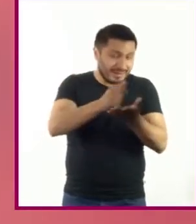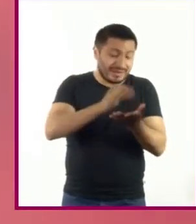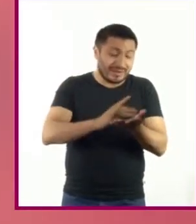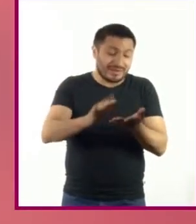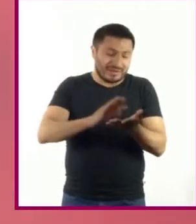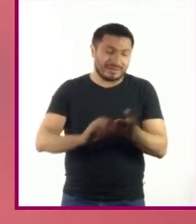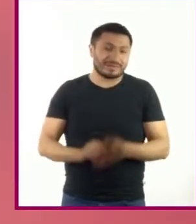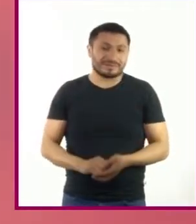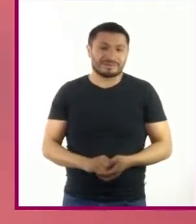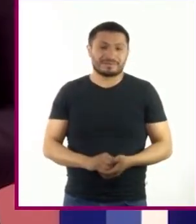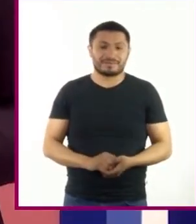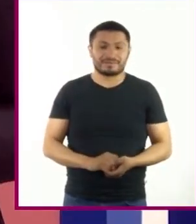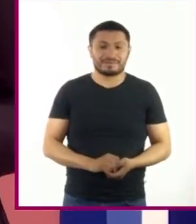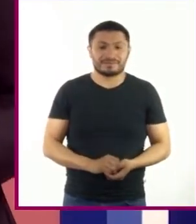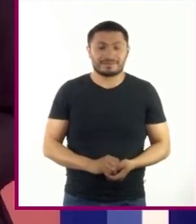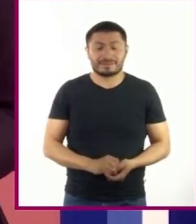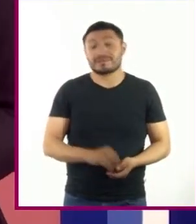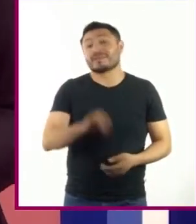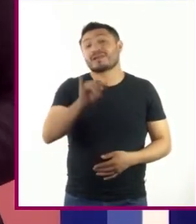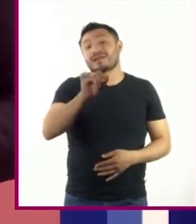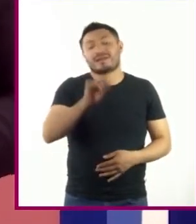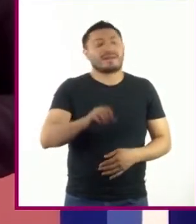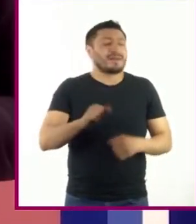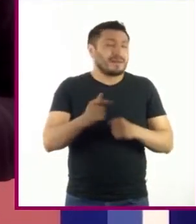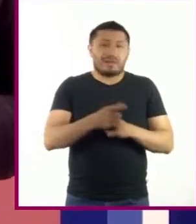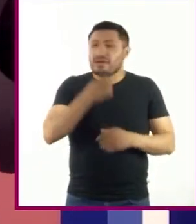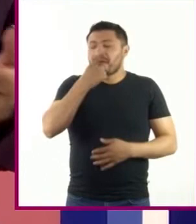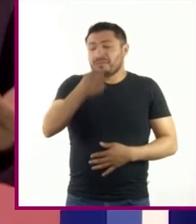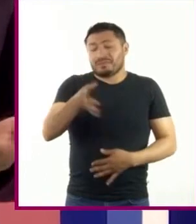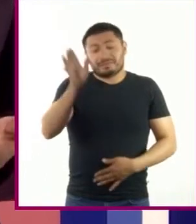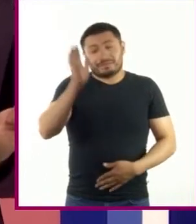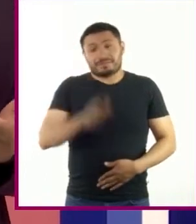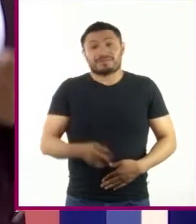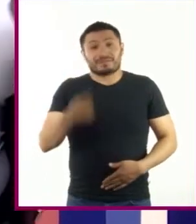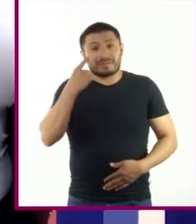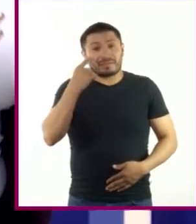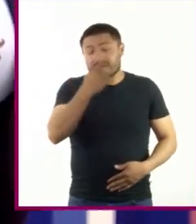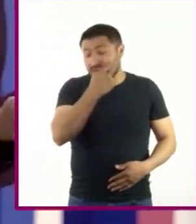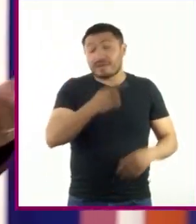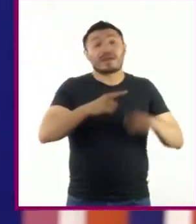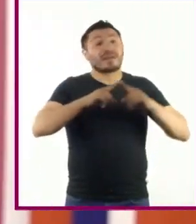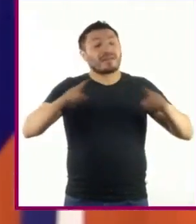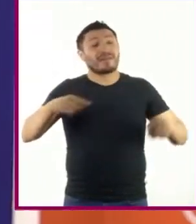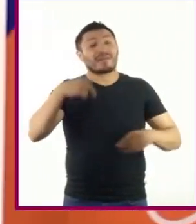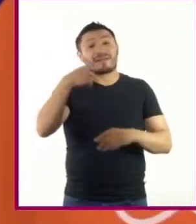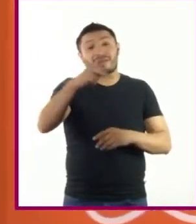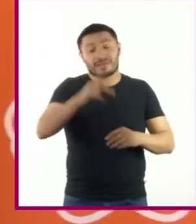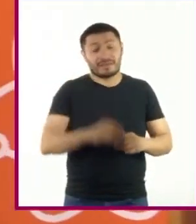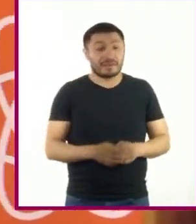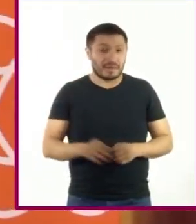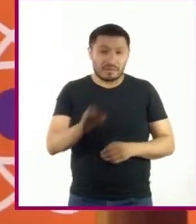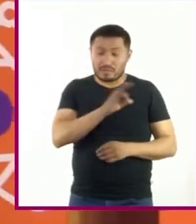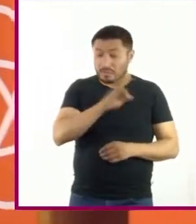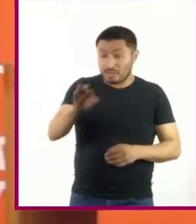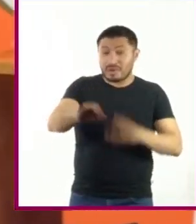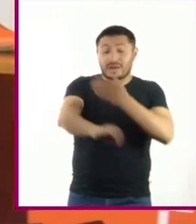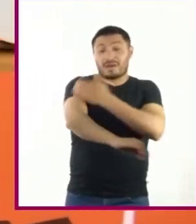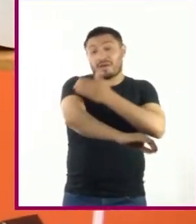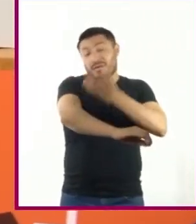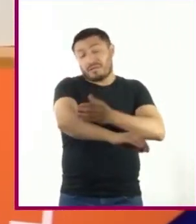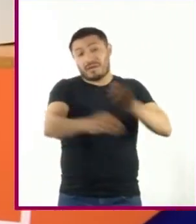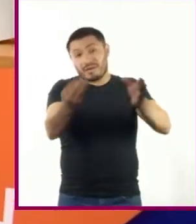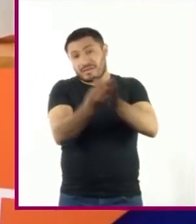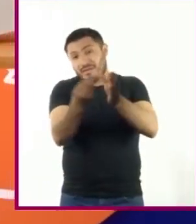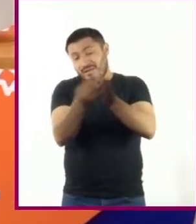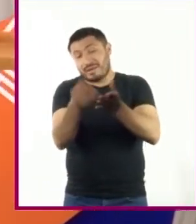otro? Sí, es un decir, una mirada externa. Puede ser la de algún compañero de clase que